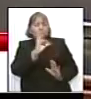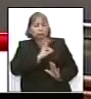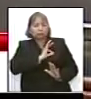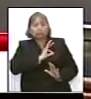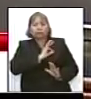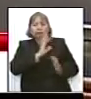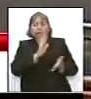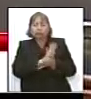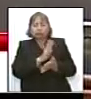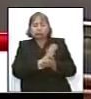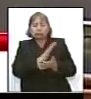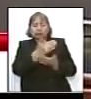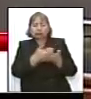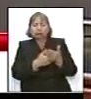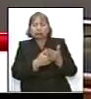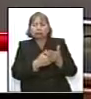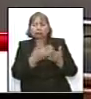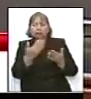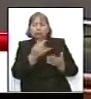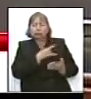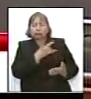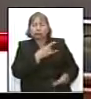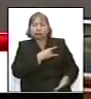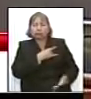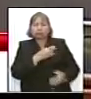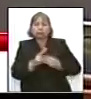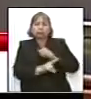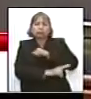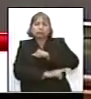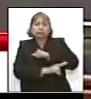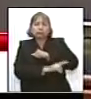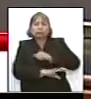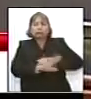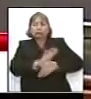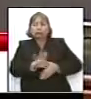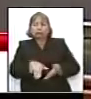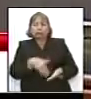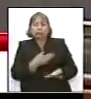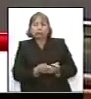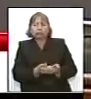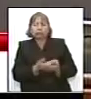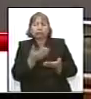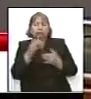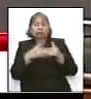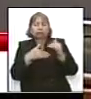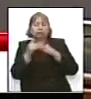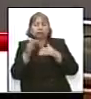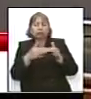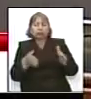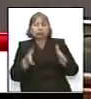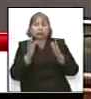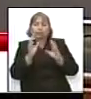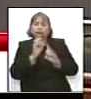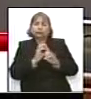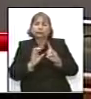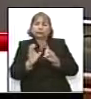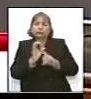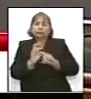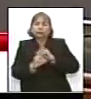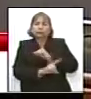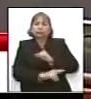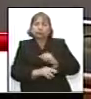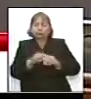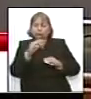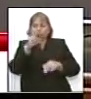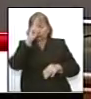papel jugado por las universidades nacionales en general a la construcción de la cultura y la nación